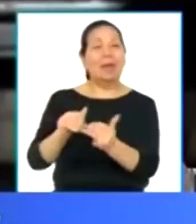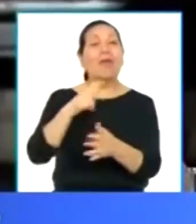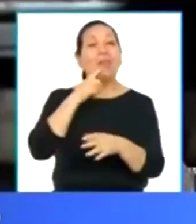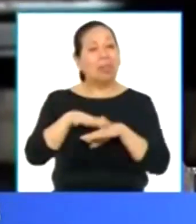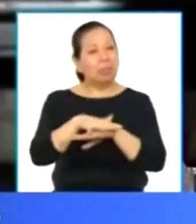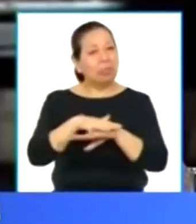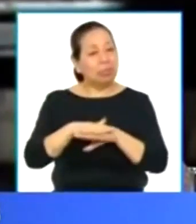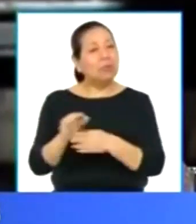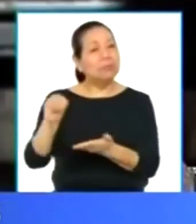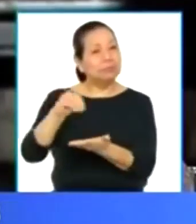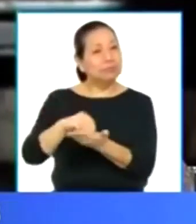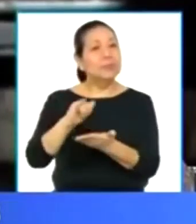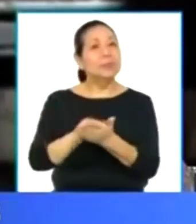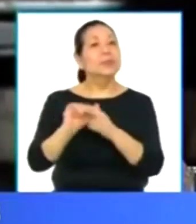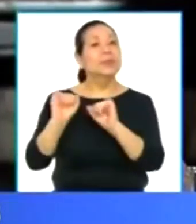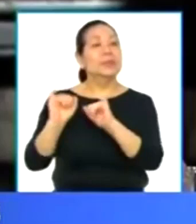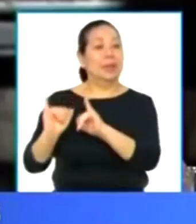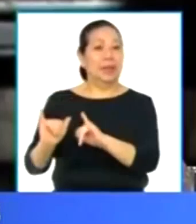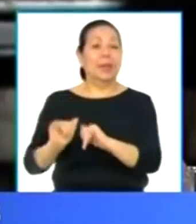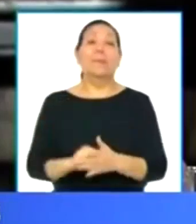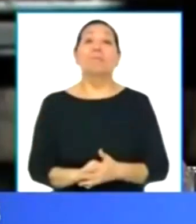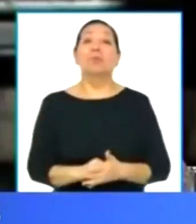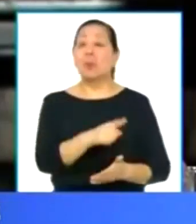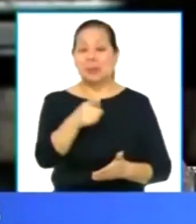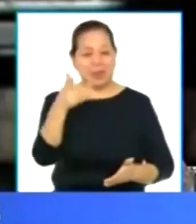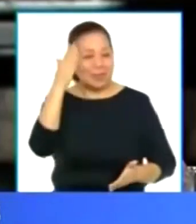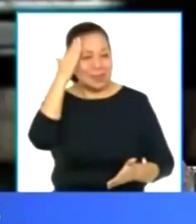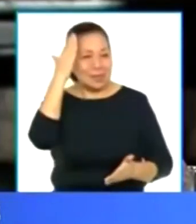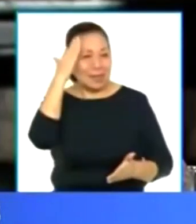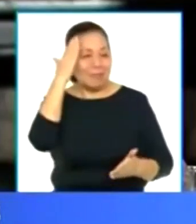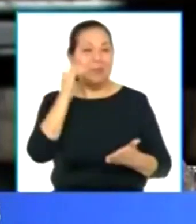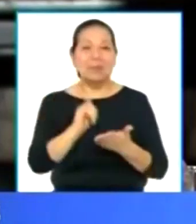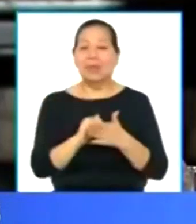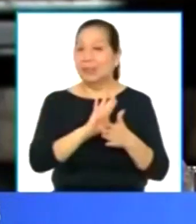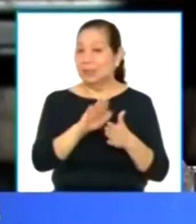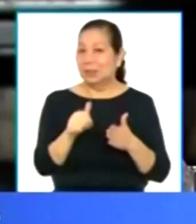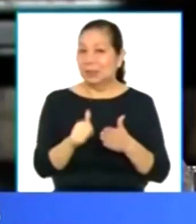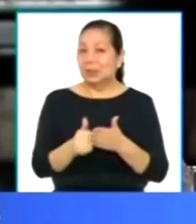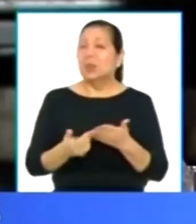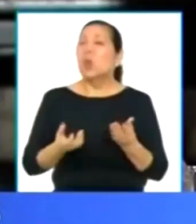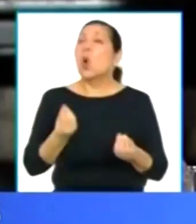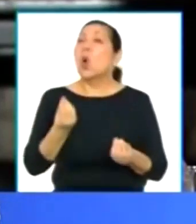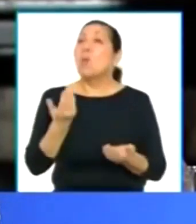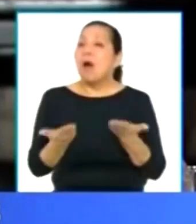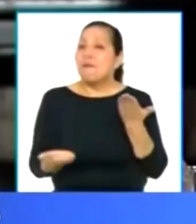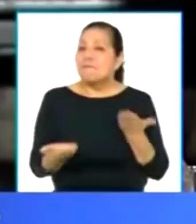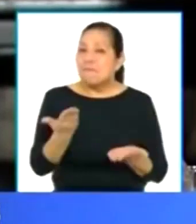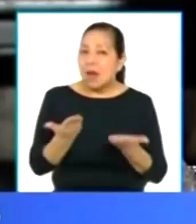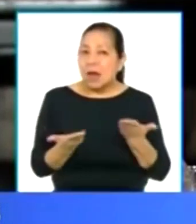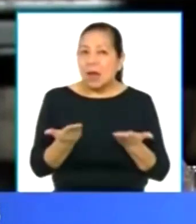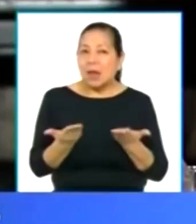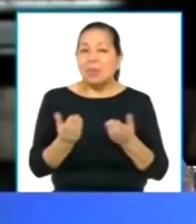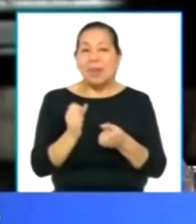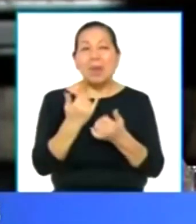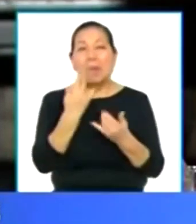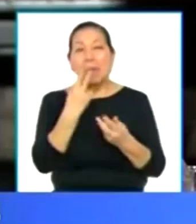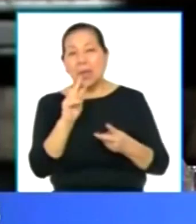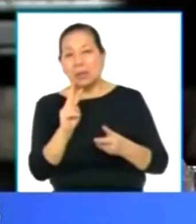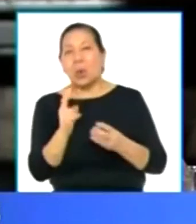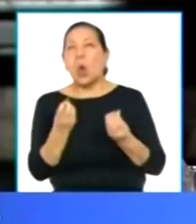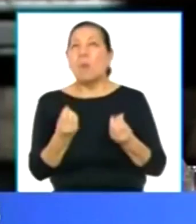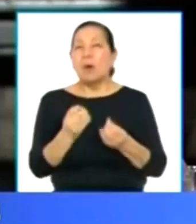República. Asimismo, como es habitual, hemos realizado un balance de la situación de la